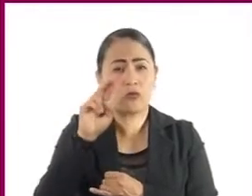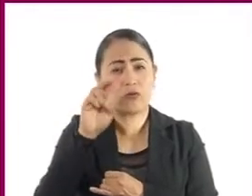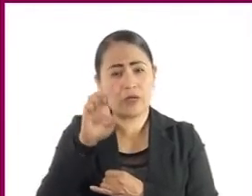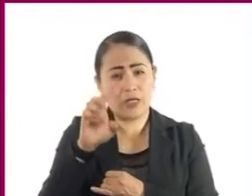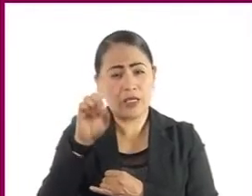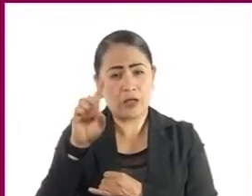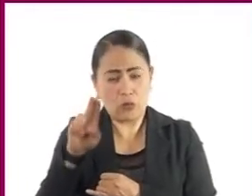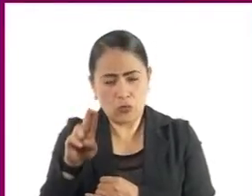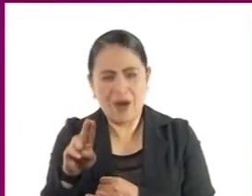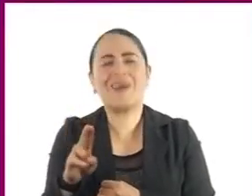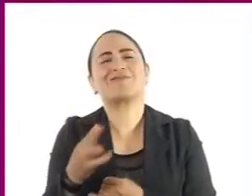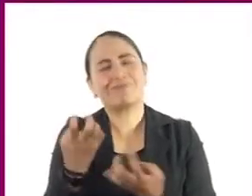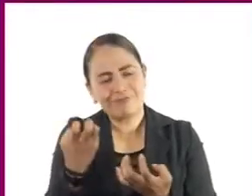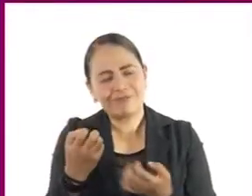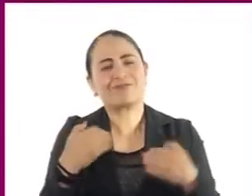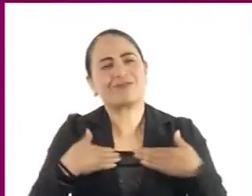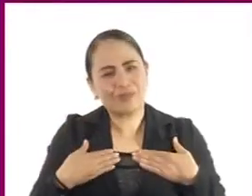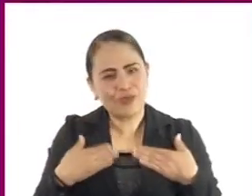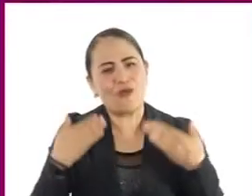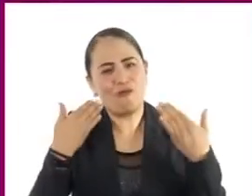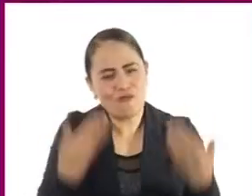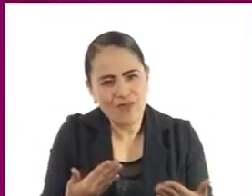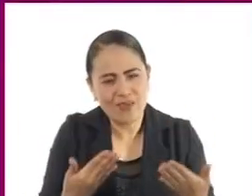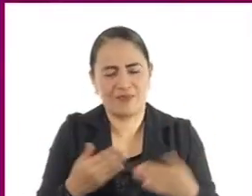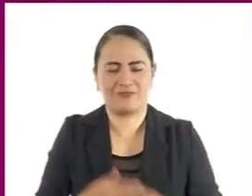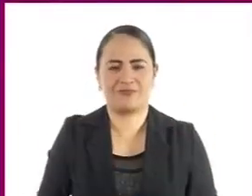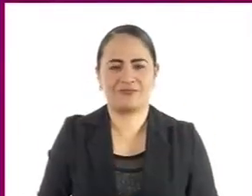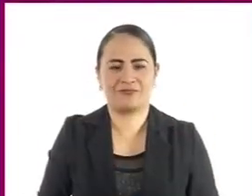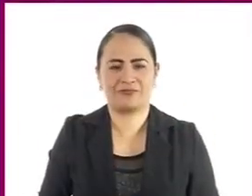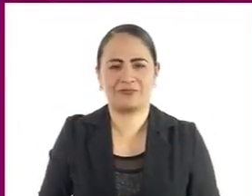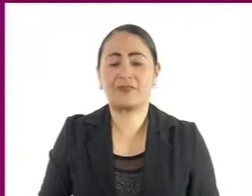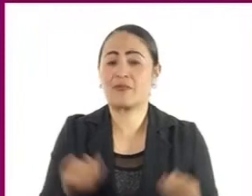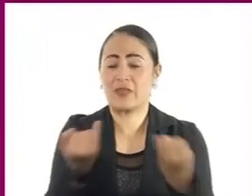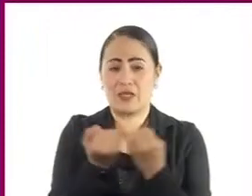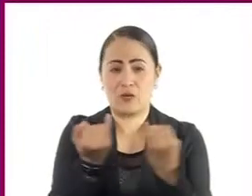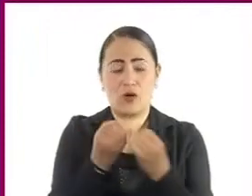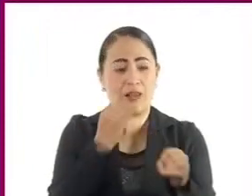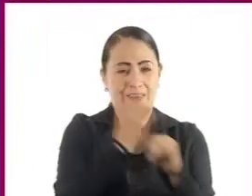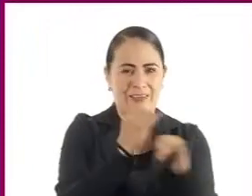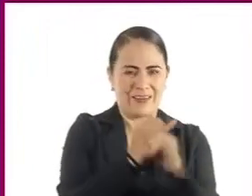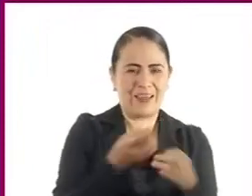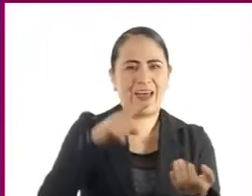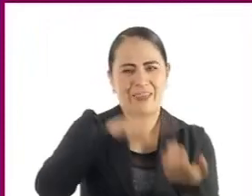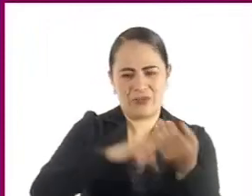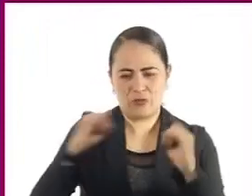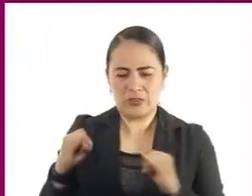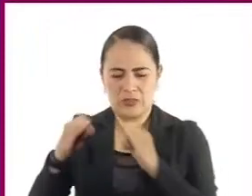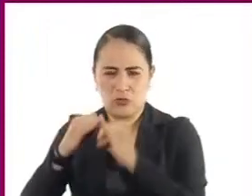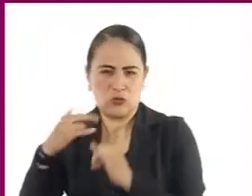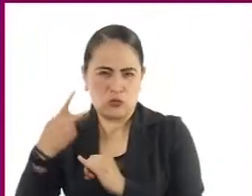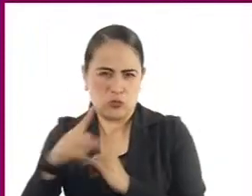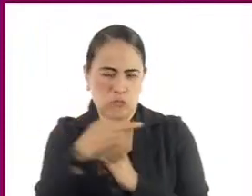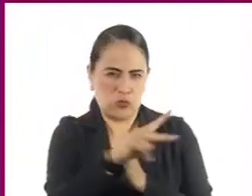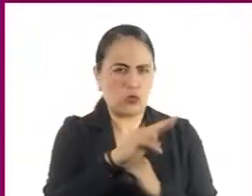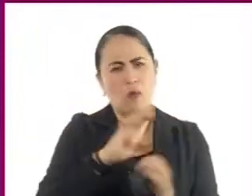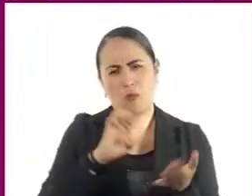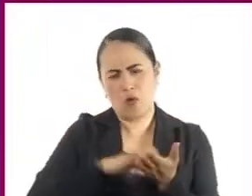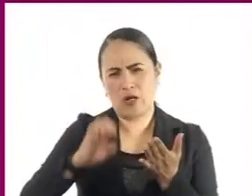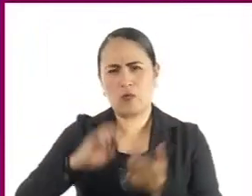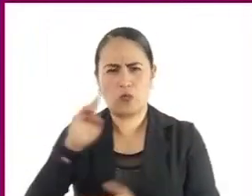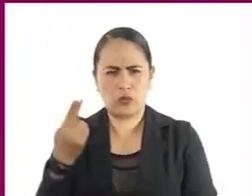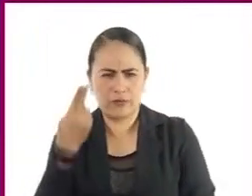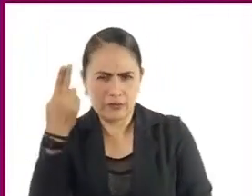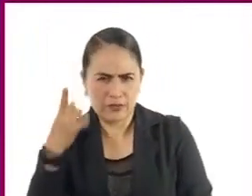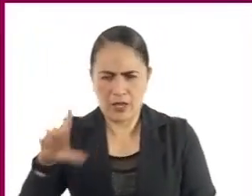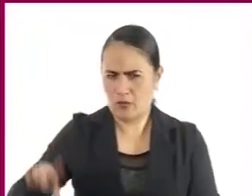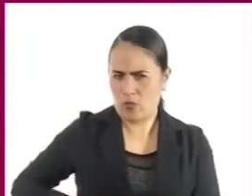ser confiables. En Internet también podemos entrar a sitios de instituciones públicas o privadas, universidades,